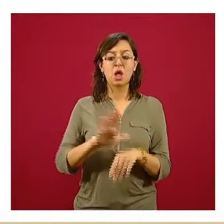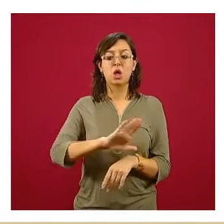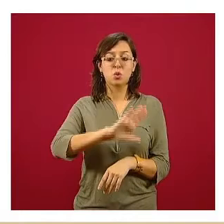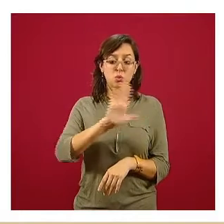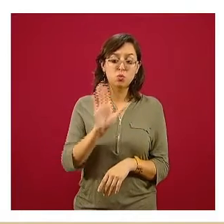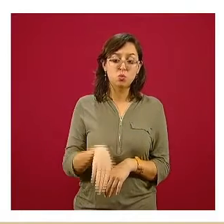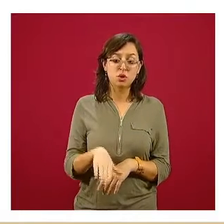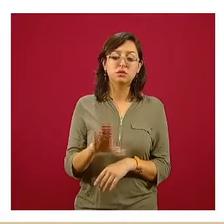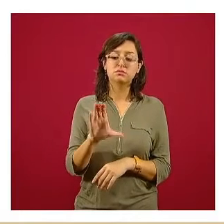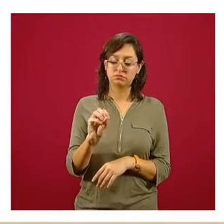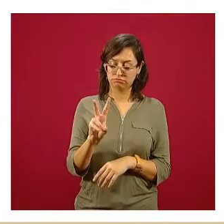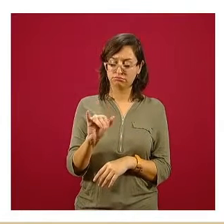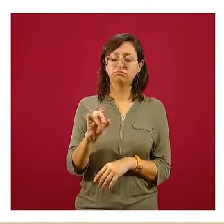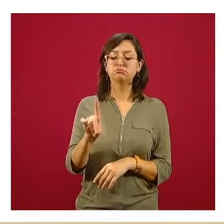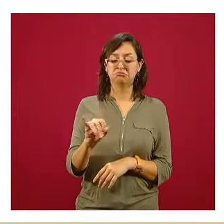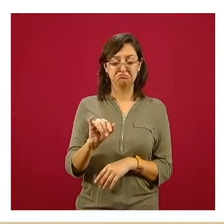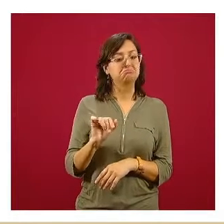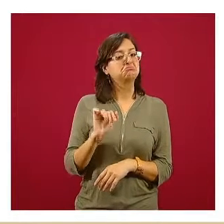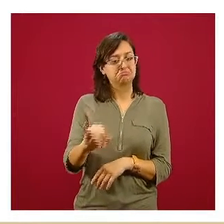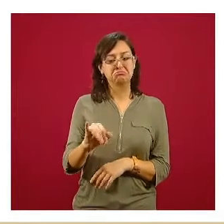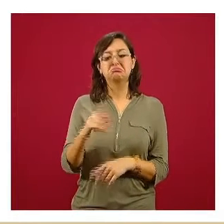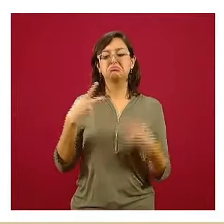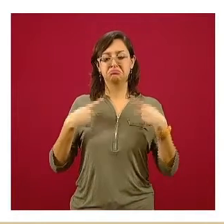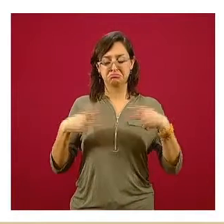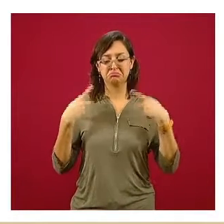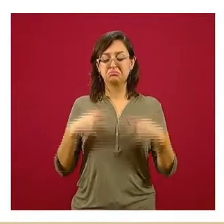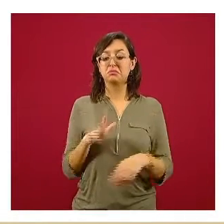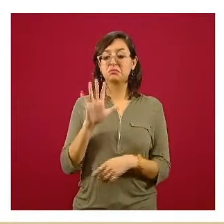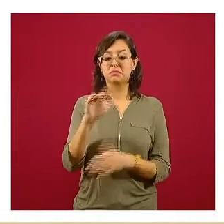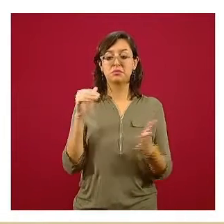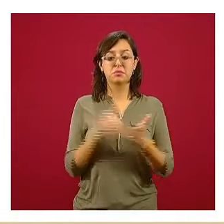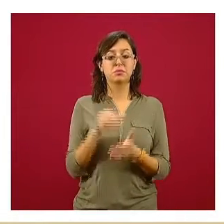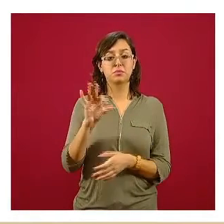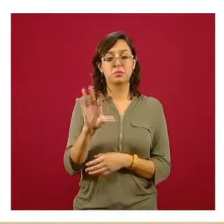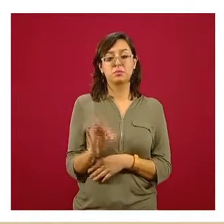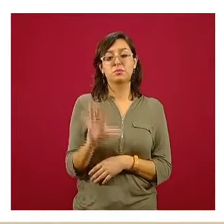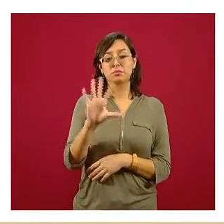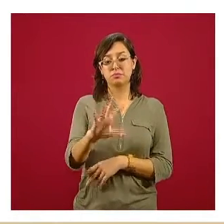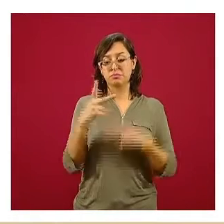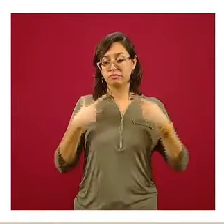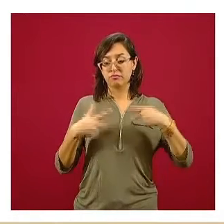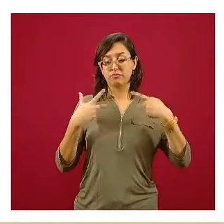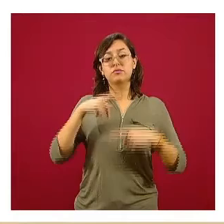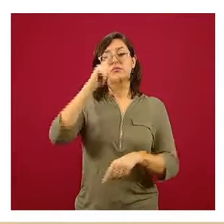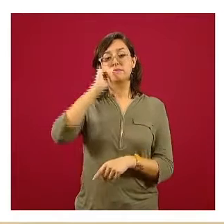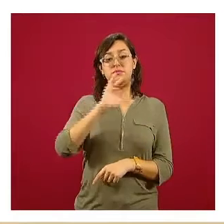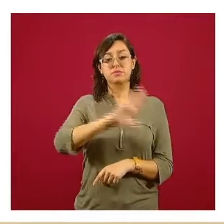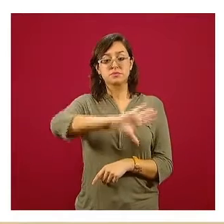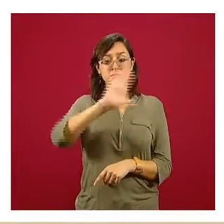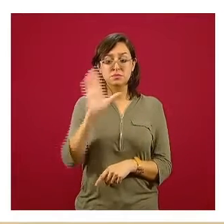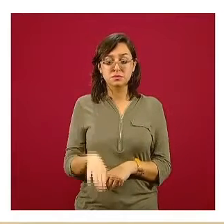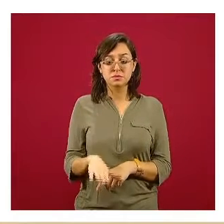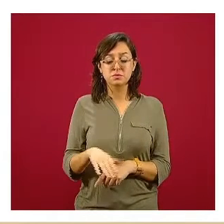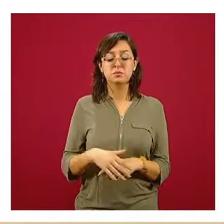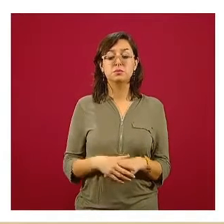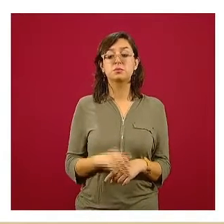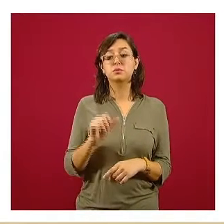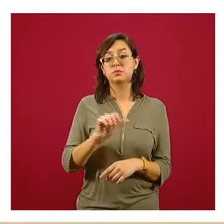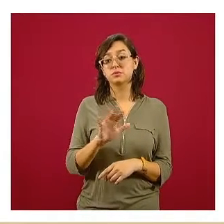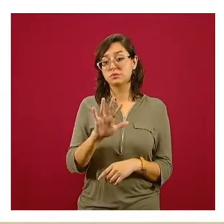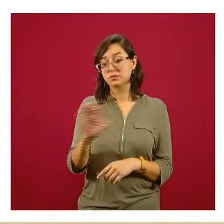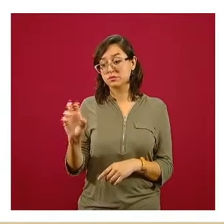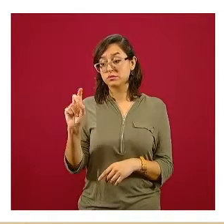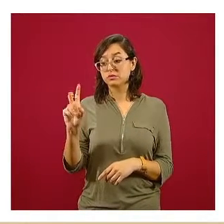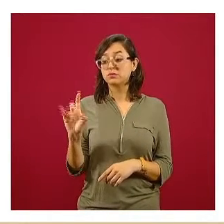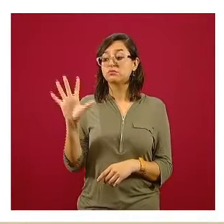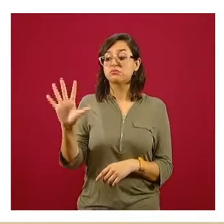muerte y ha causado la muerte lamentablemente ya en 5,045 personas en México y otras tantas defunciones,